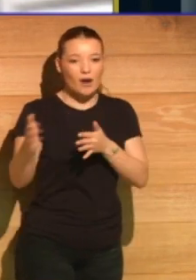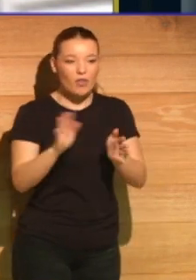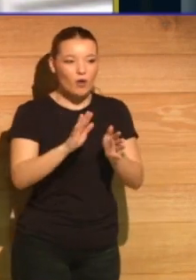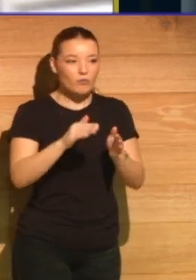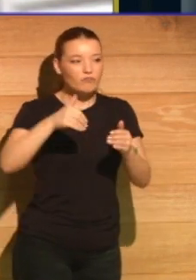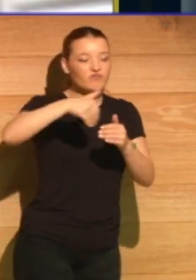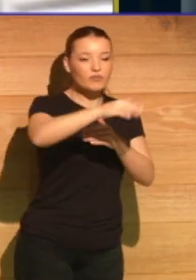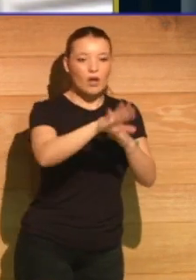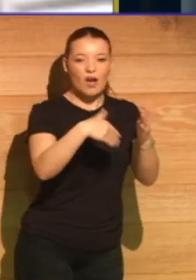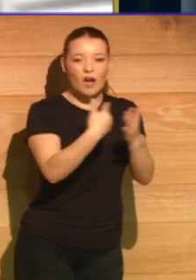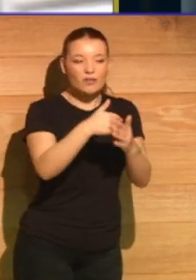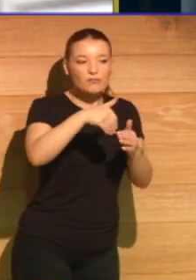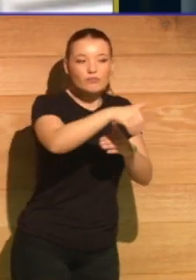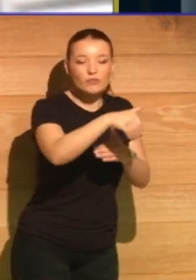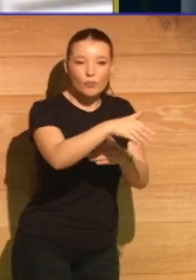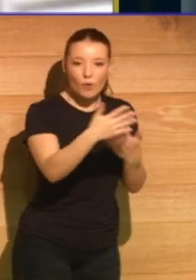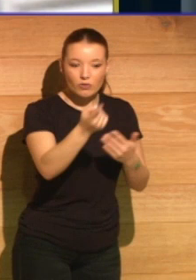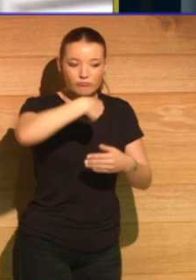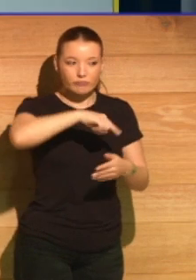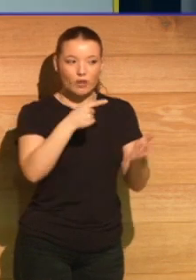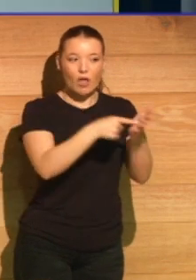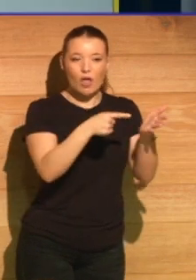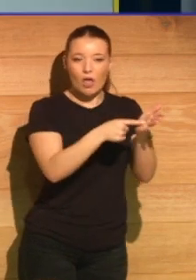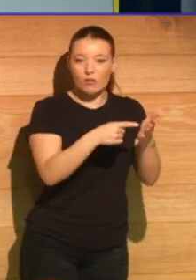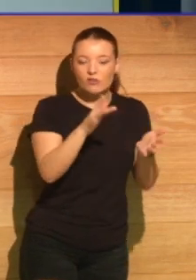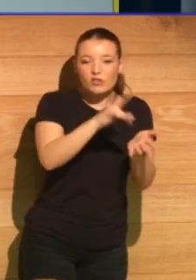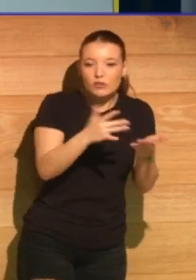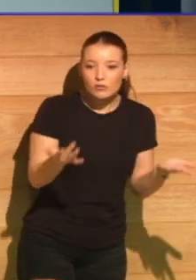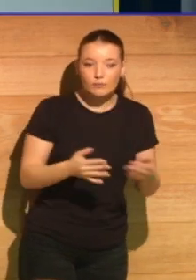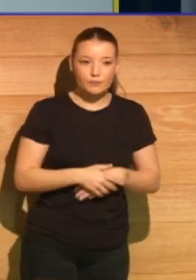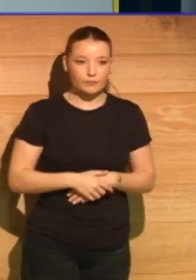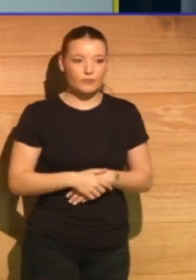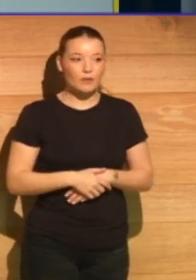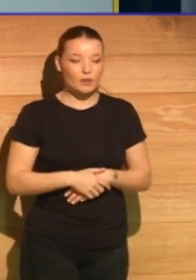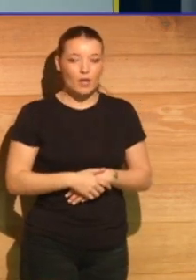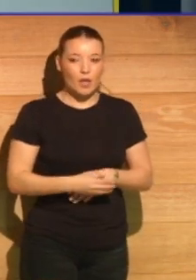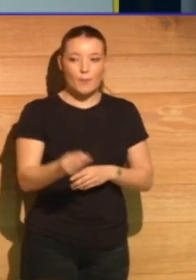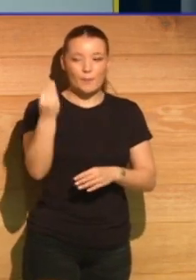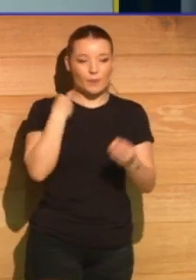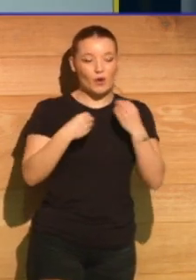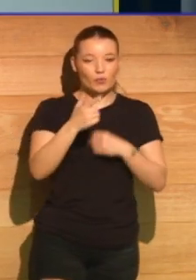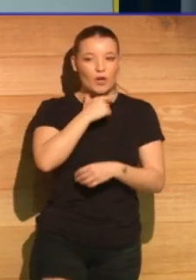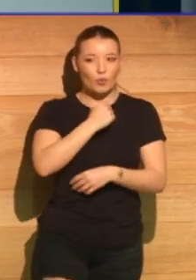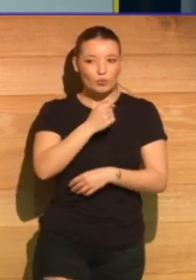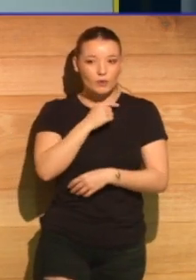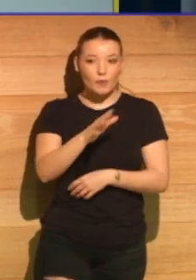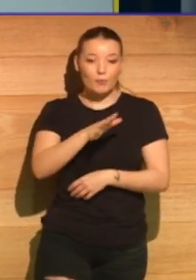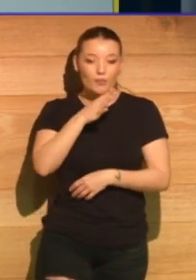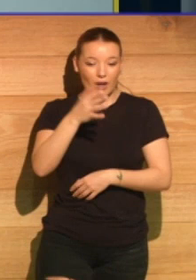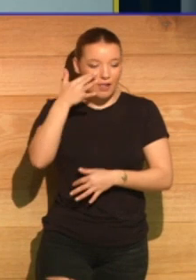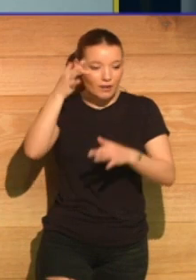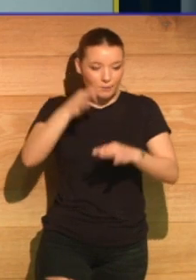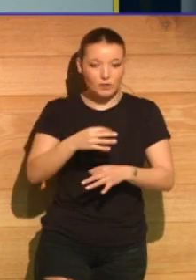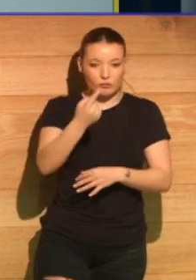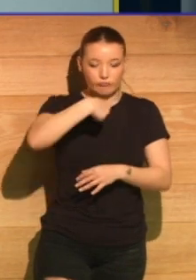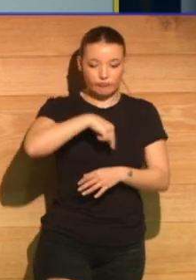estar reivindicándonos? Pues me gusta mucho la pregunta porque realmente yo me la he hecho